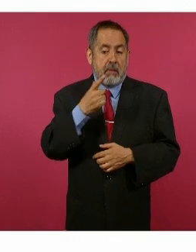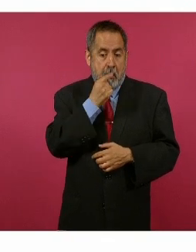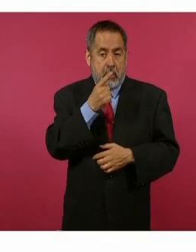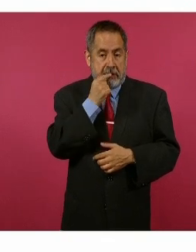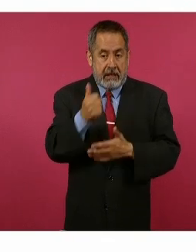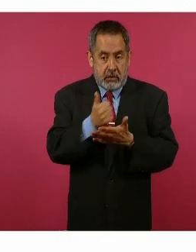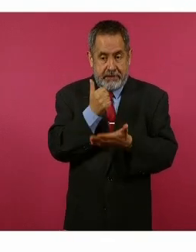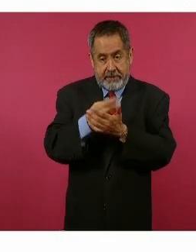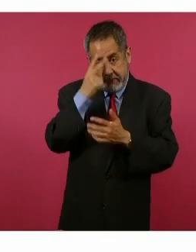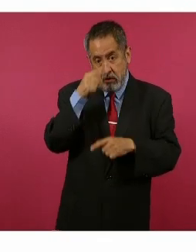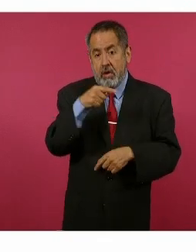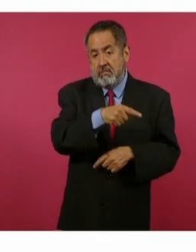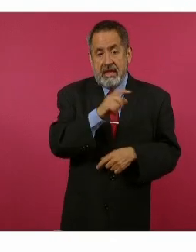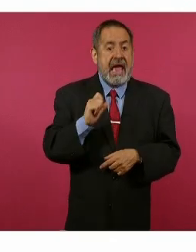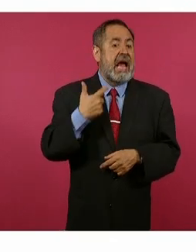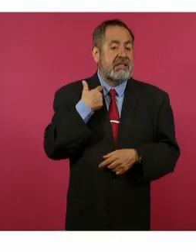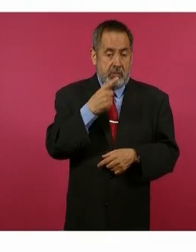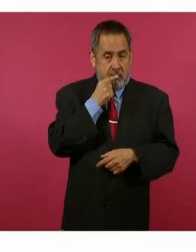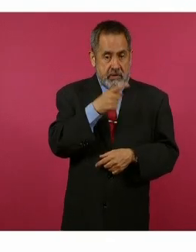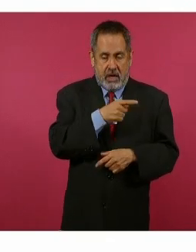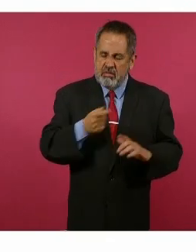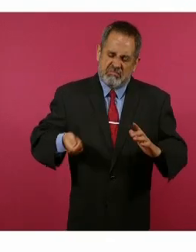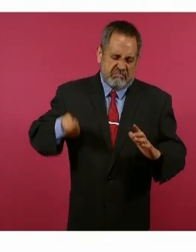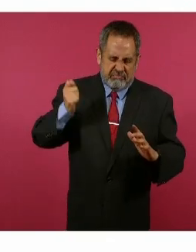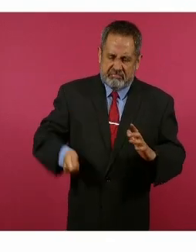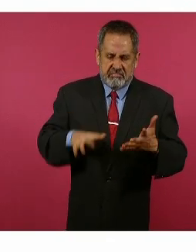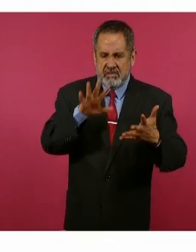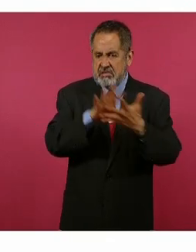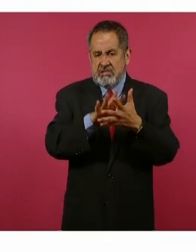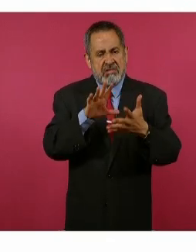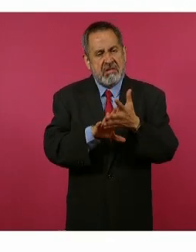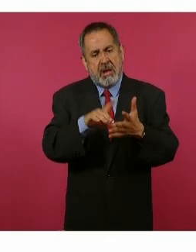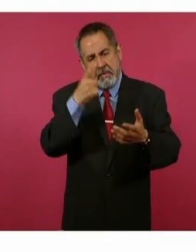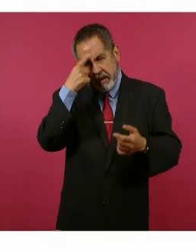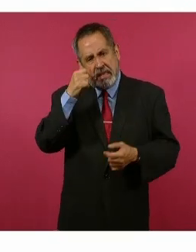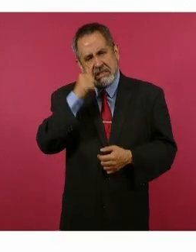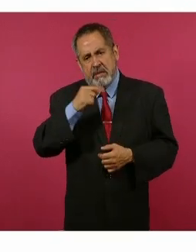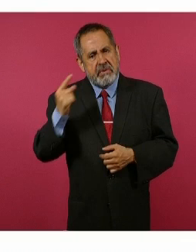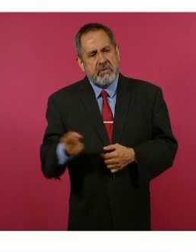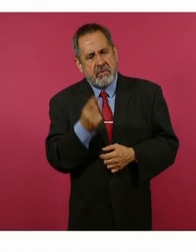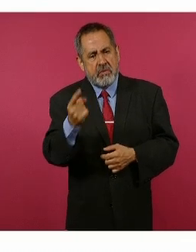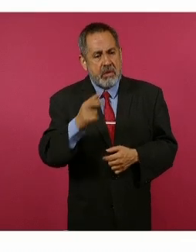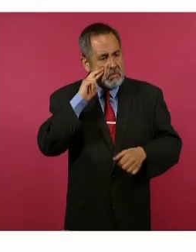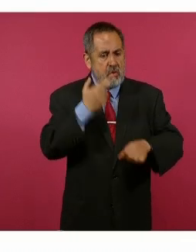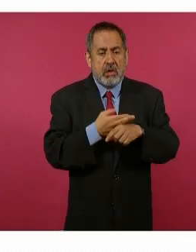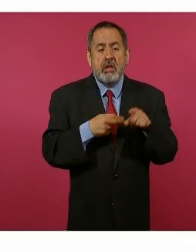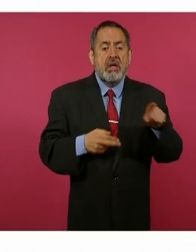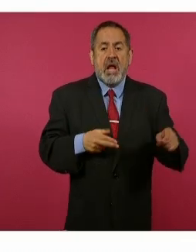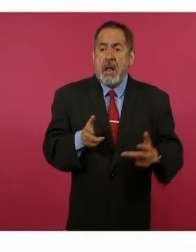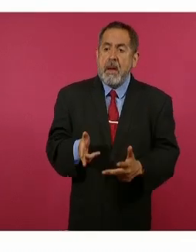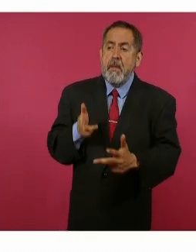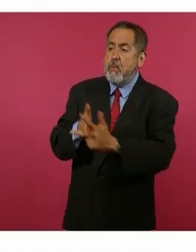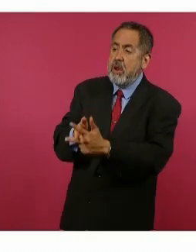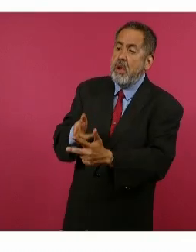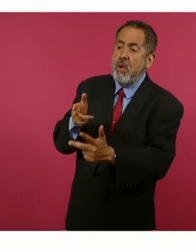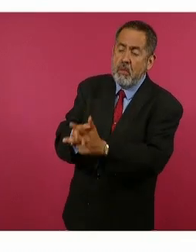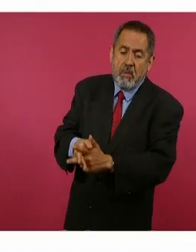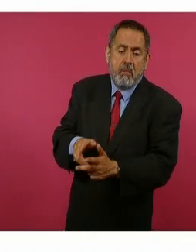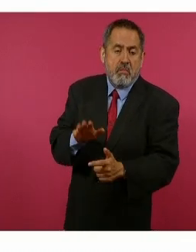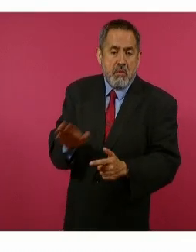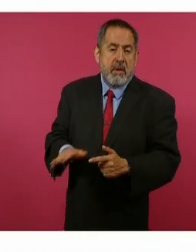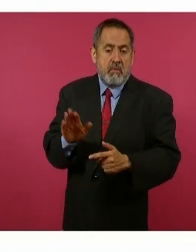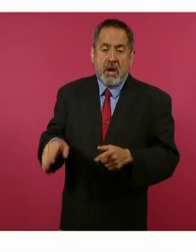y fue sentenciado precisamente a prisión vitalicia tras acreditar su responsabilidad en los delitos de homicidio calificado